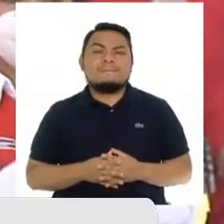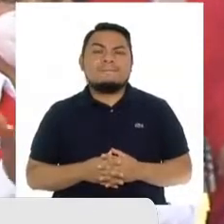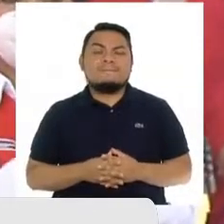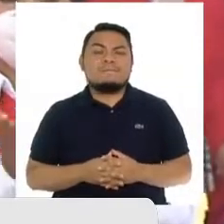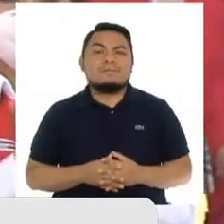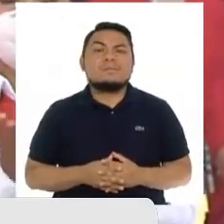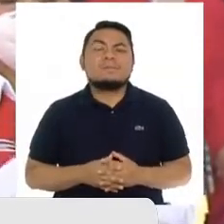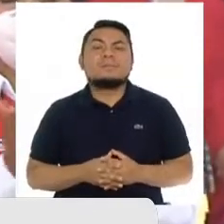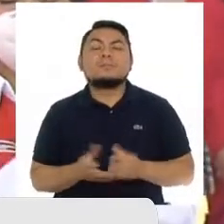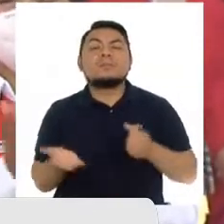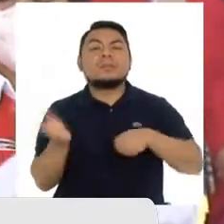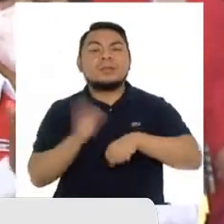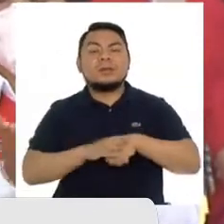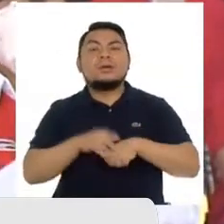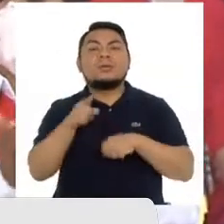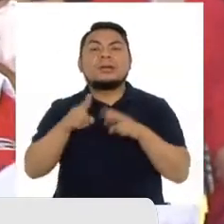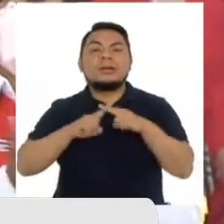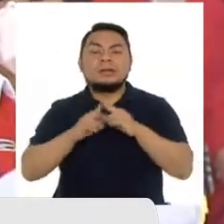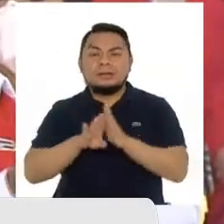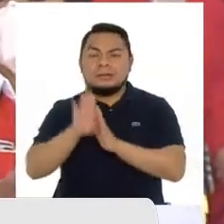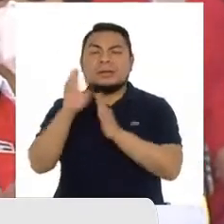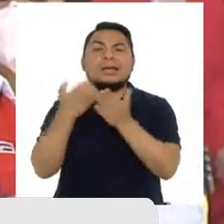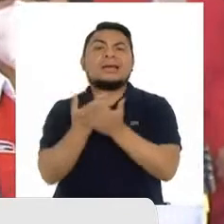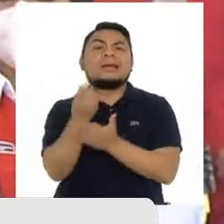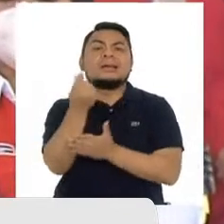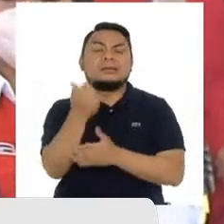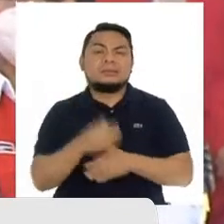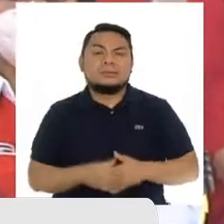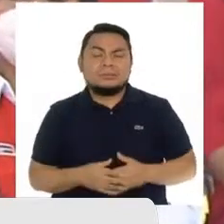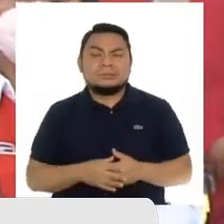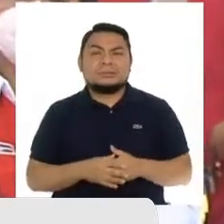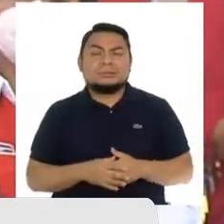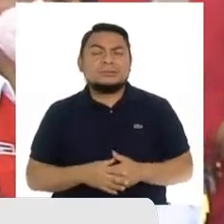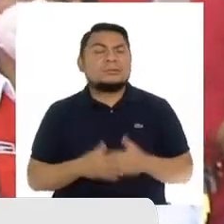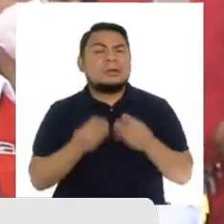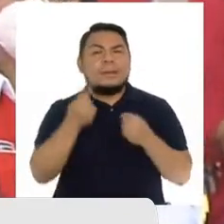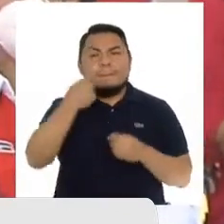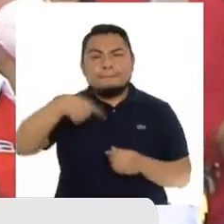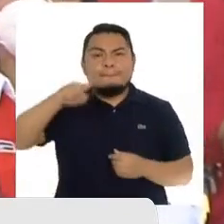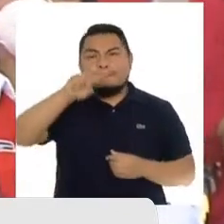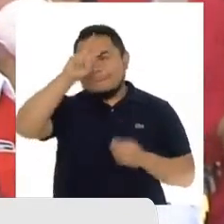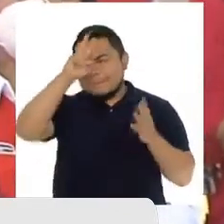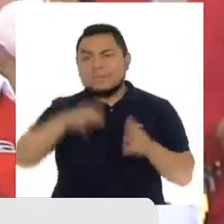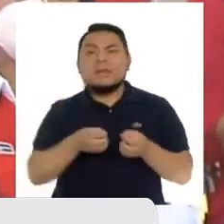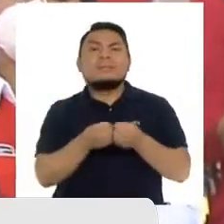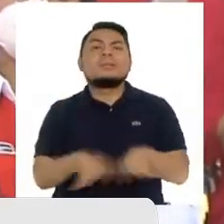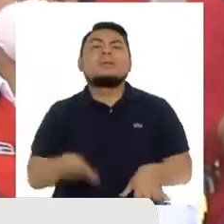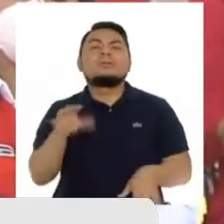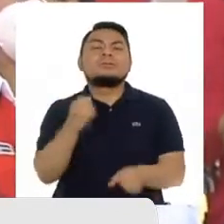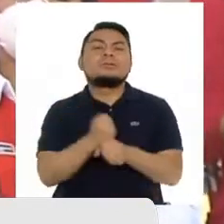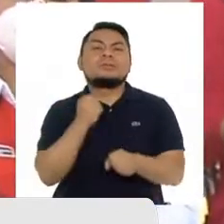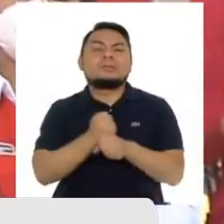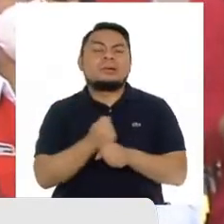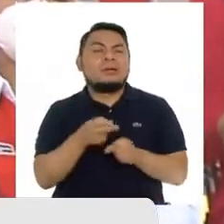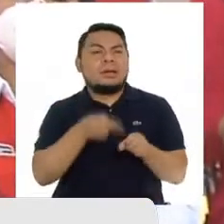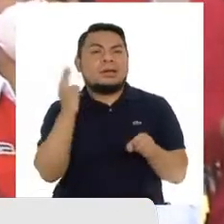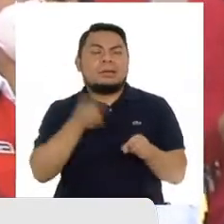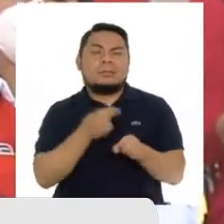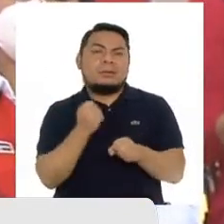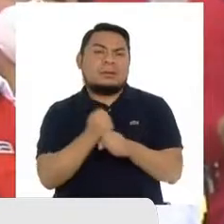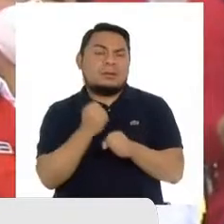sobre la reactivación económica millones de peruanos perdieron su empleo por la pandemia